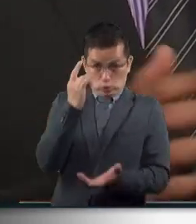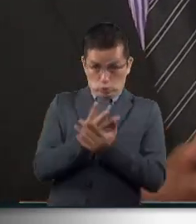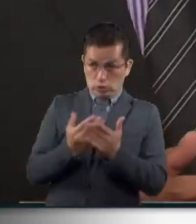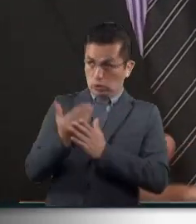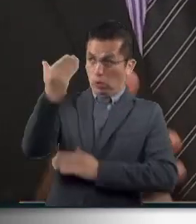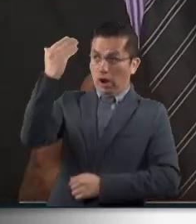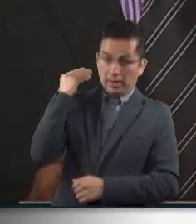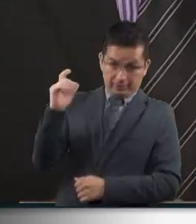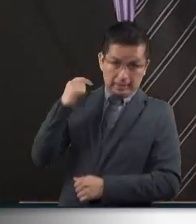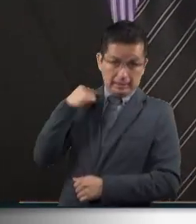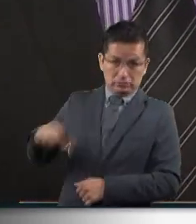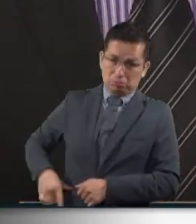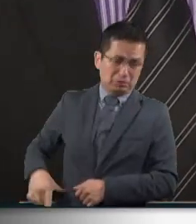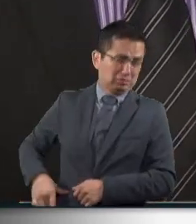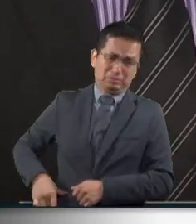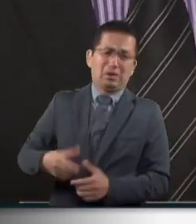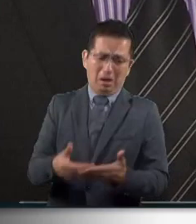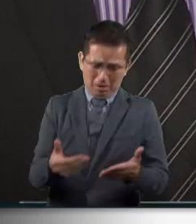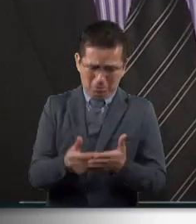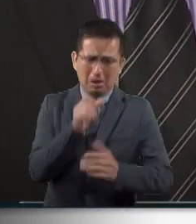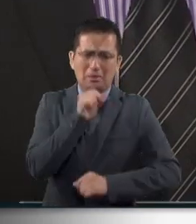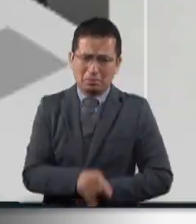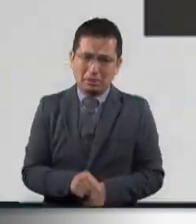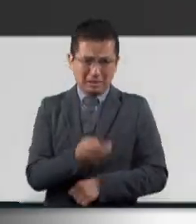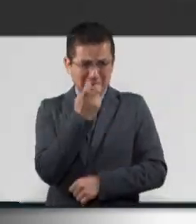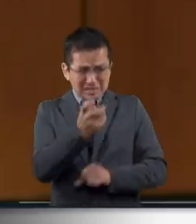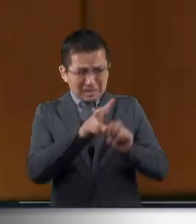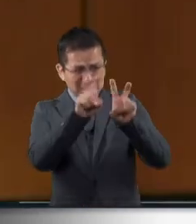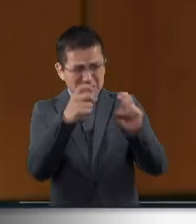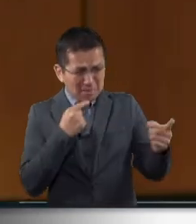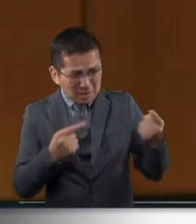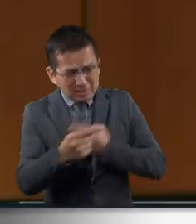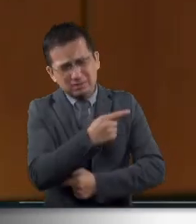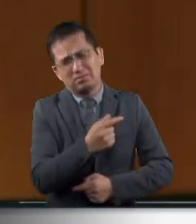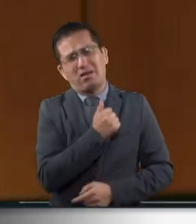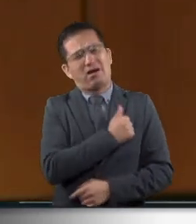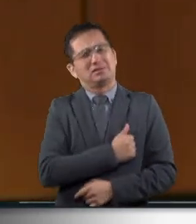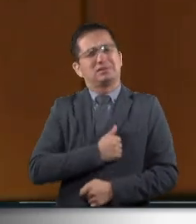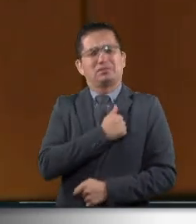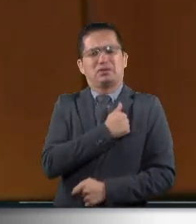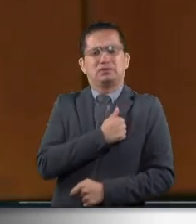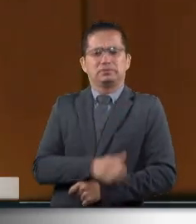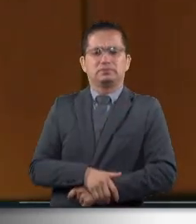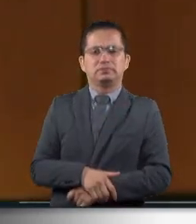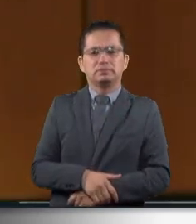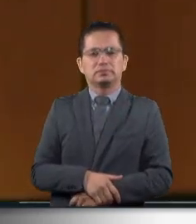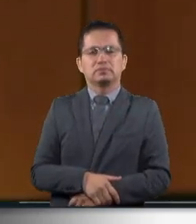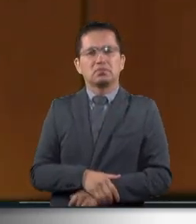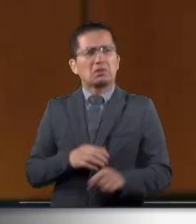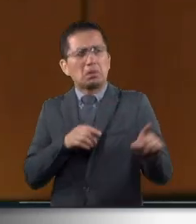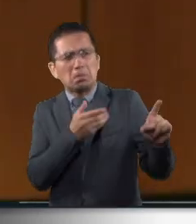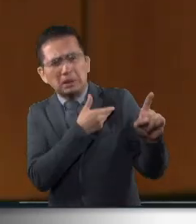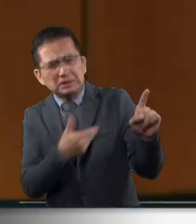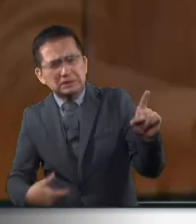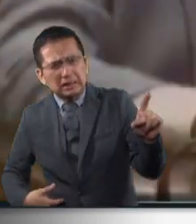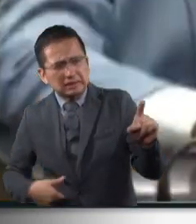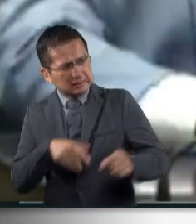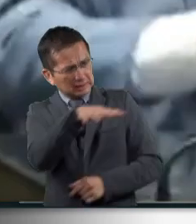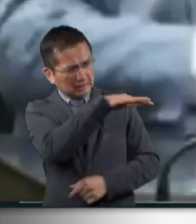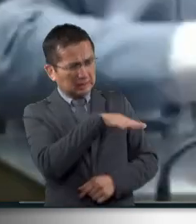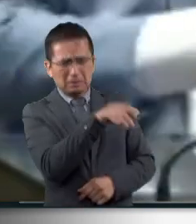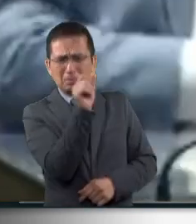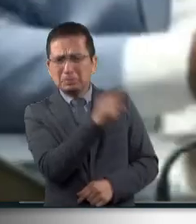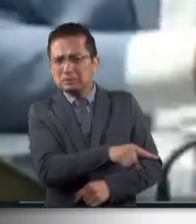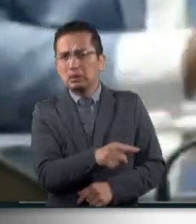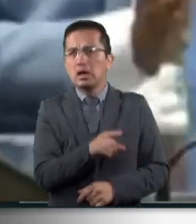se haya planteado este tema en la agenda política que el presidente y muchos tiemblan como gelatina por eso